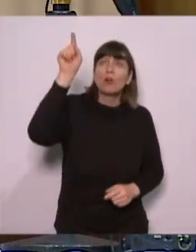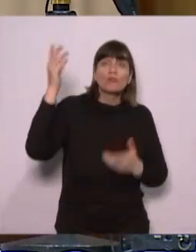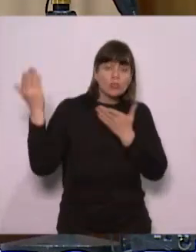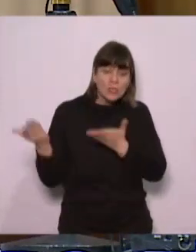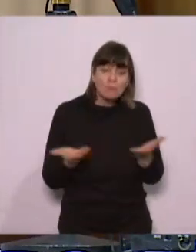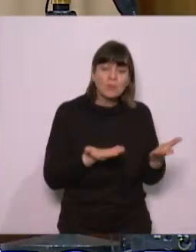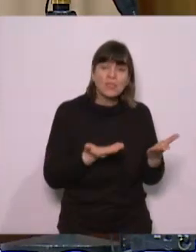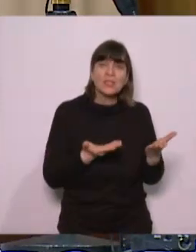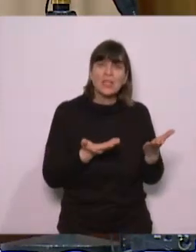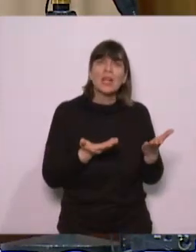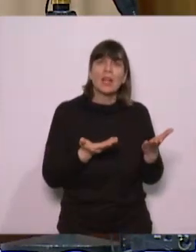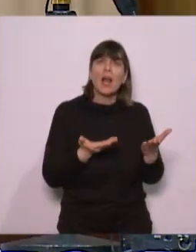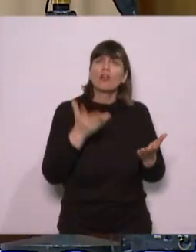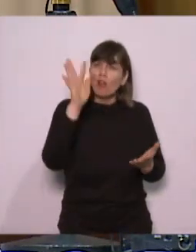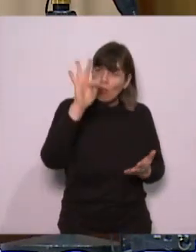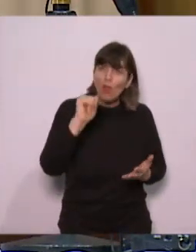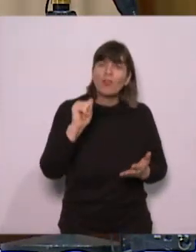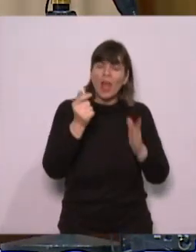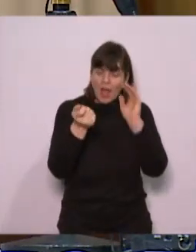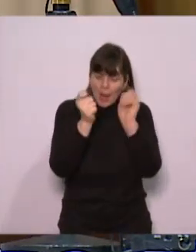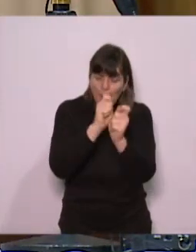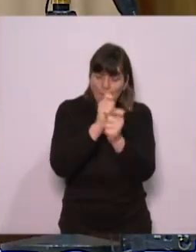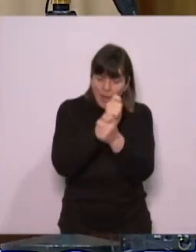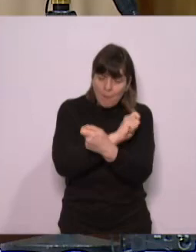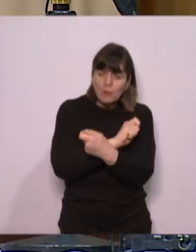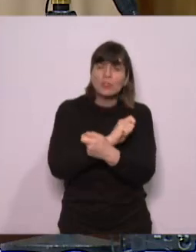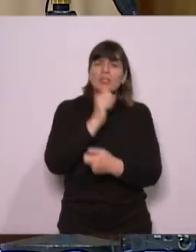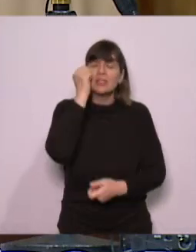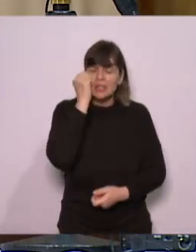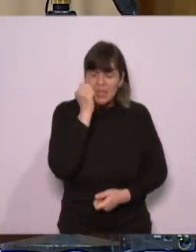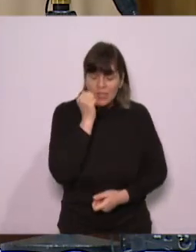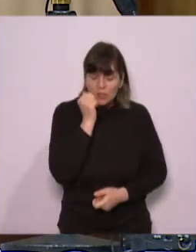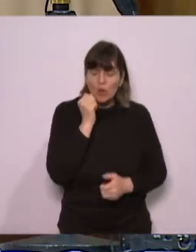Tú que nos invitas a una cotidiana conversión.